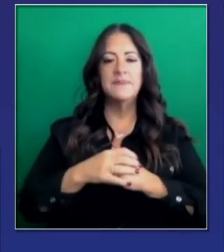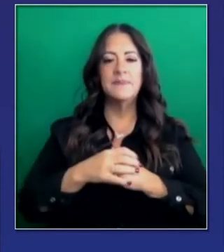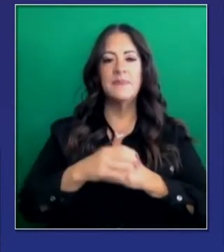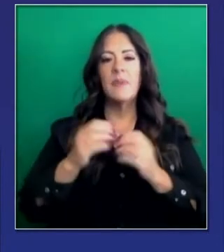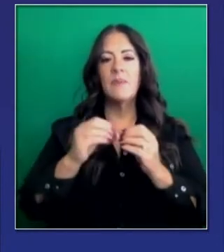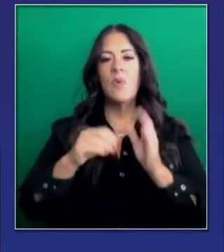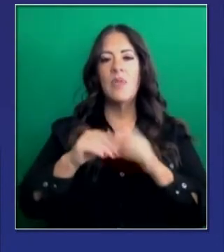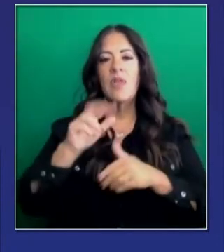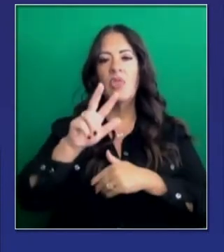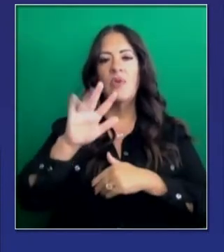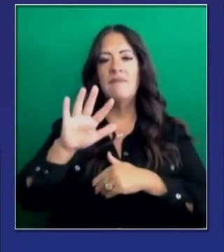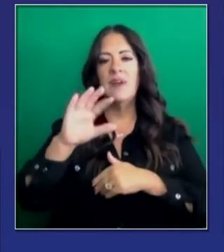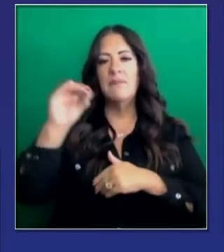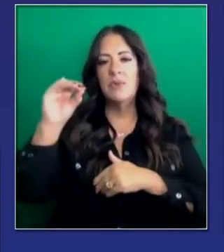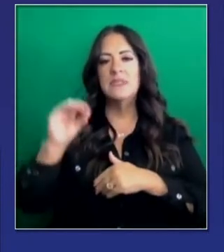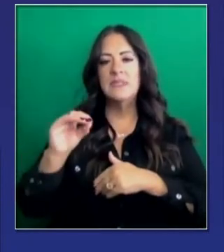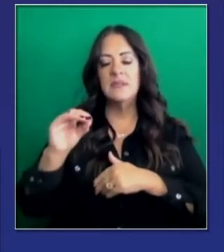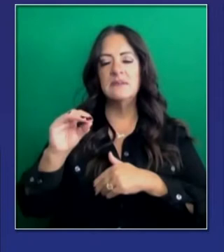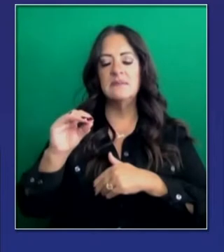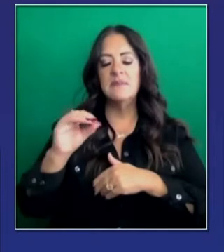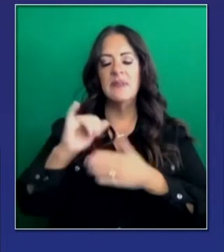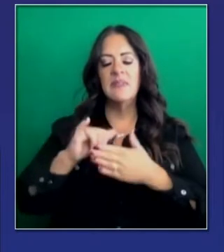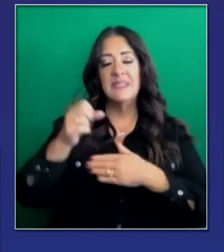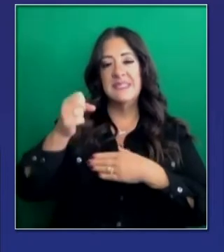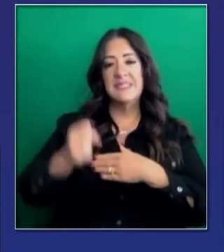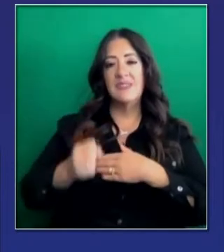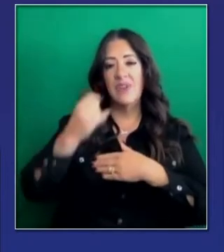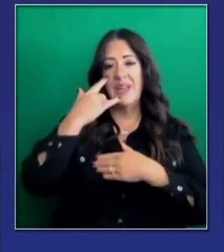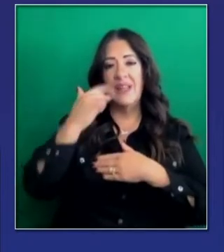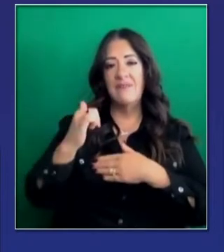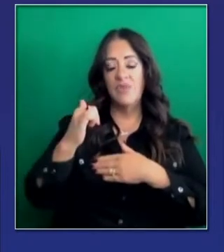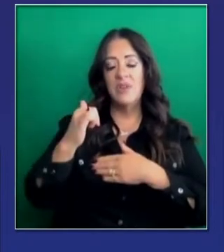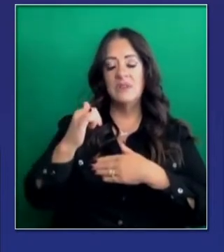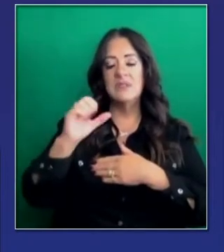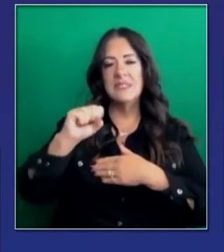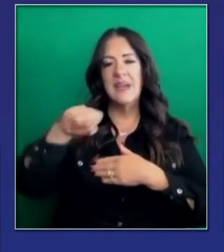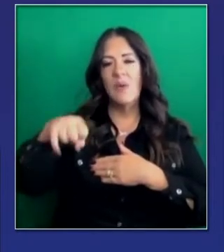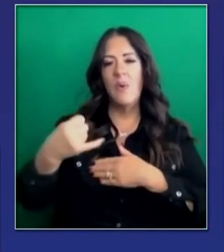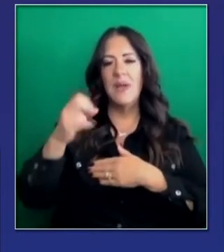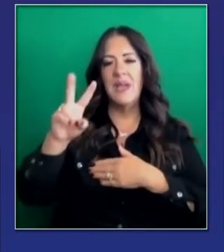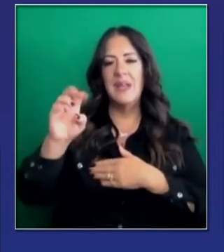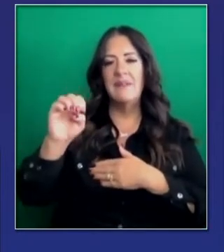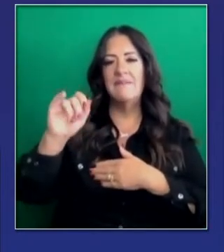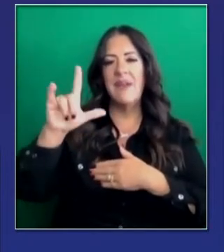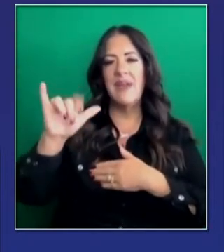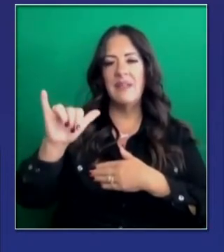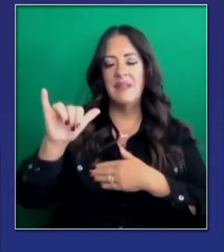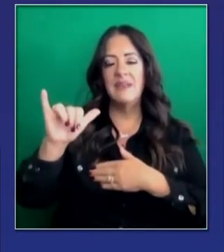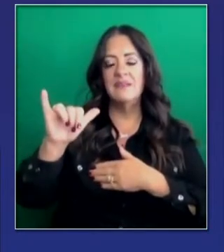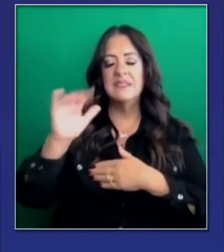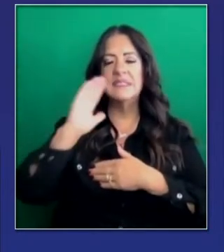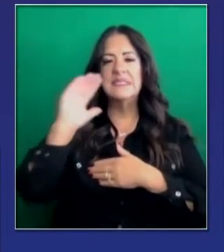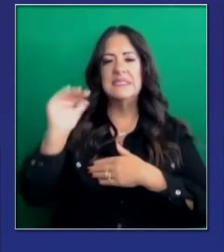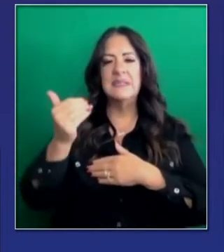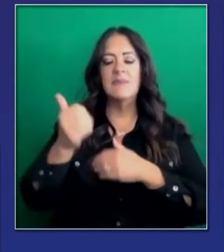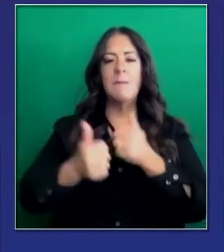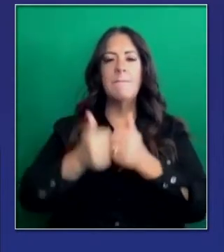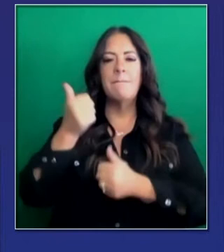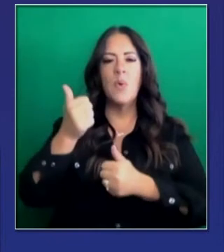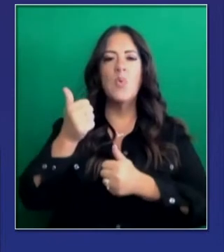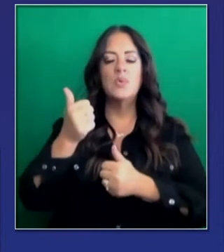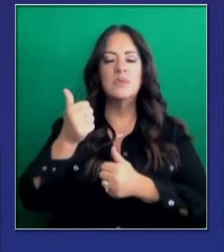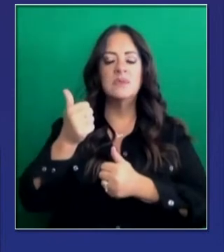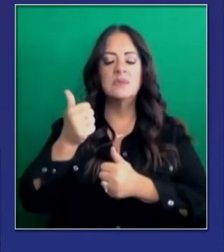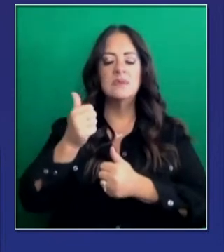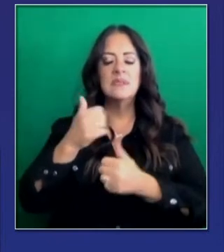en este caso en el sur de california al valle de san joaquín todavía siguen siendo puntos difíciles para el estado particularmente al sur de